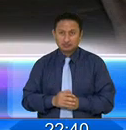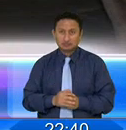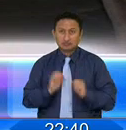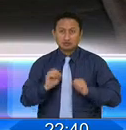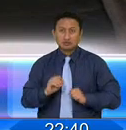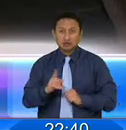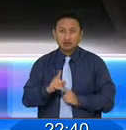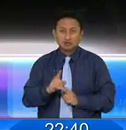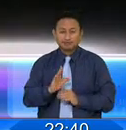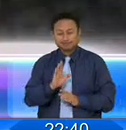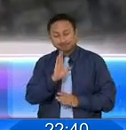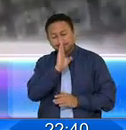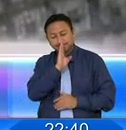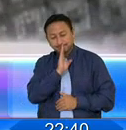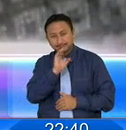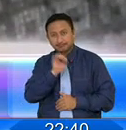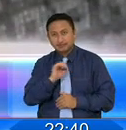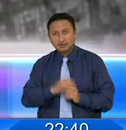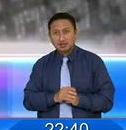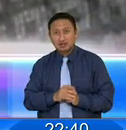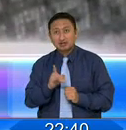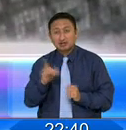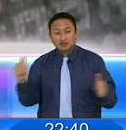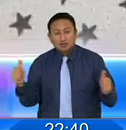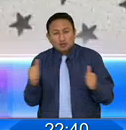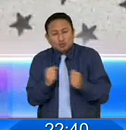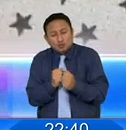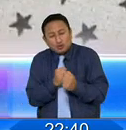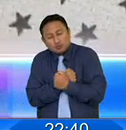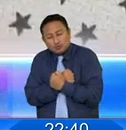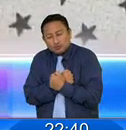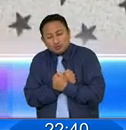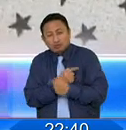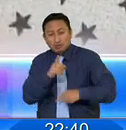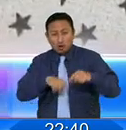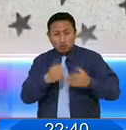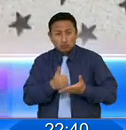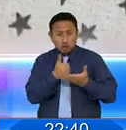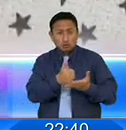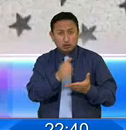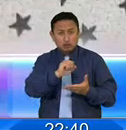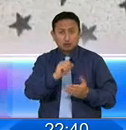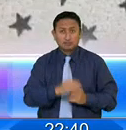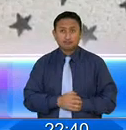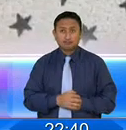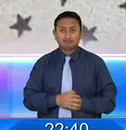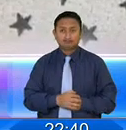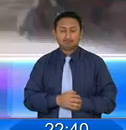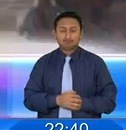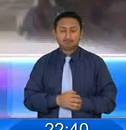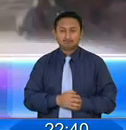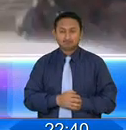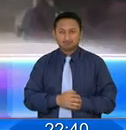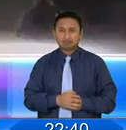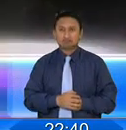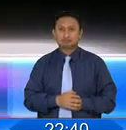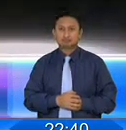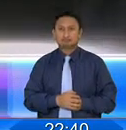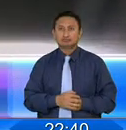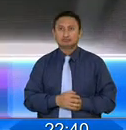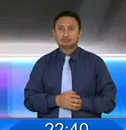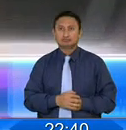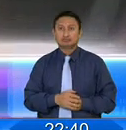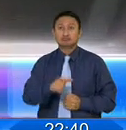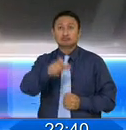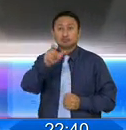se quejan, pues se abrigan con el calor de los ecuatorianos que no dejan de ayudarlos, de una u otra manera. Hay gente que ayuda